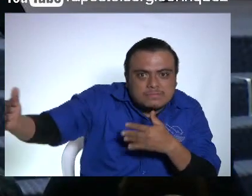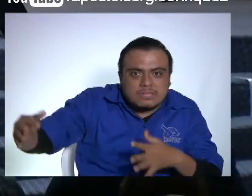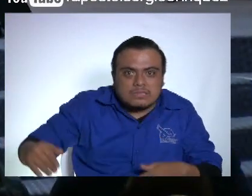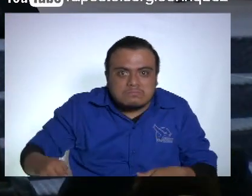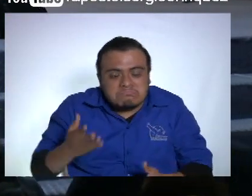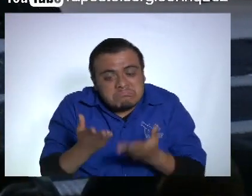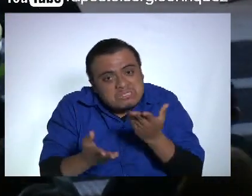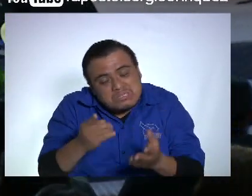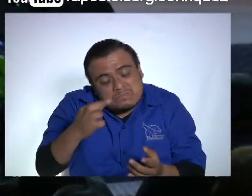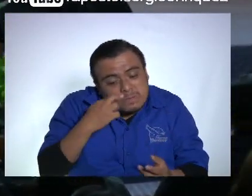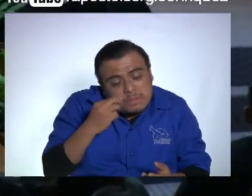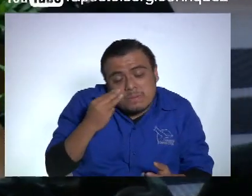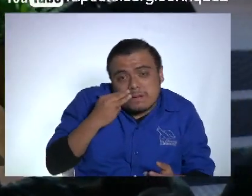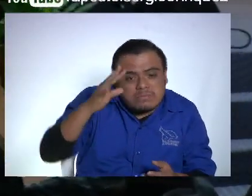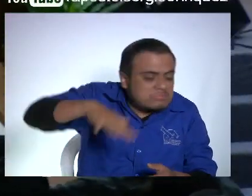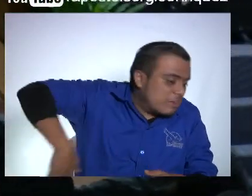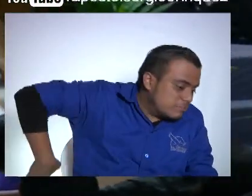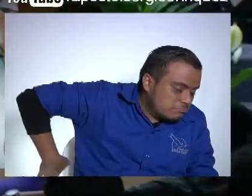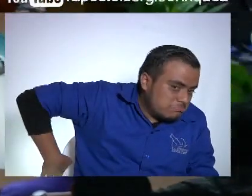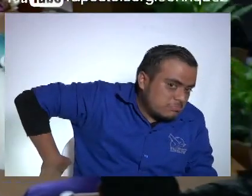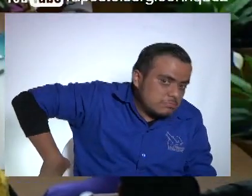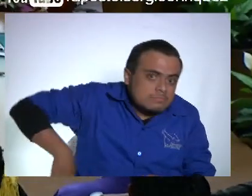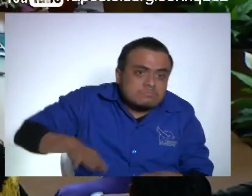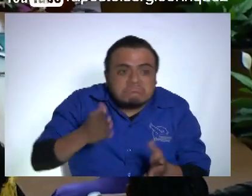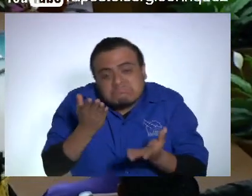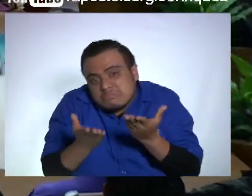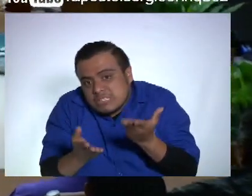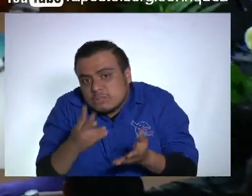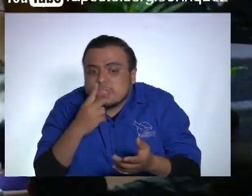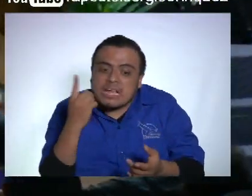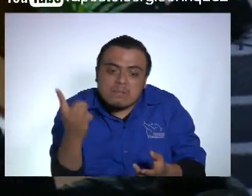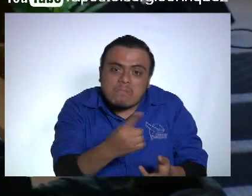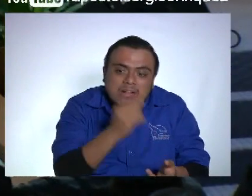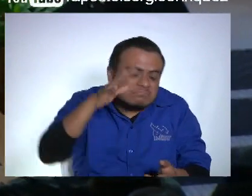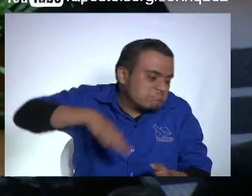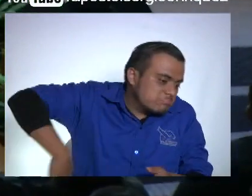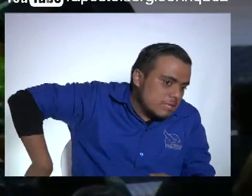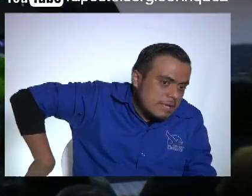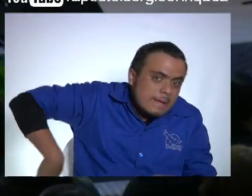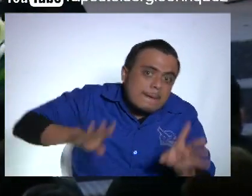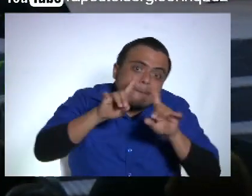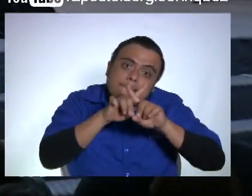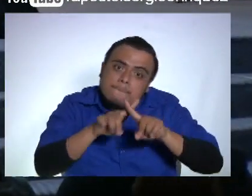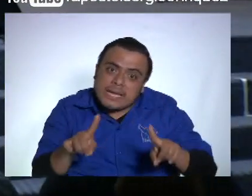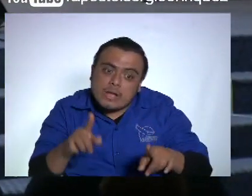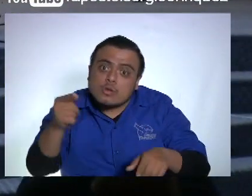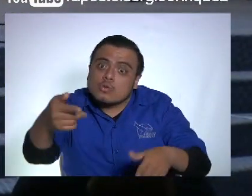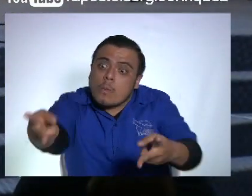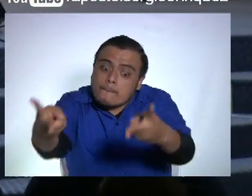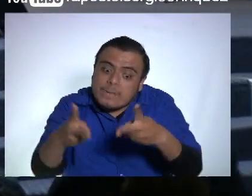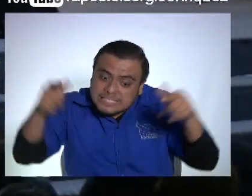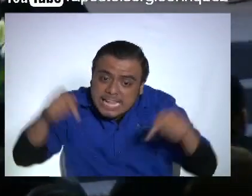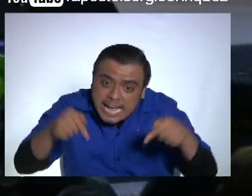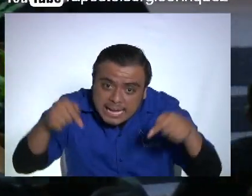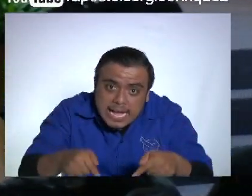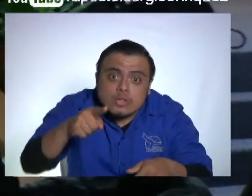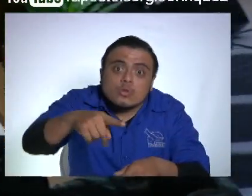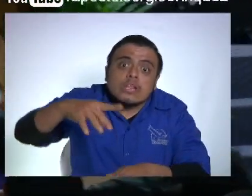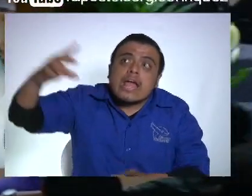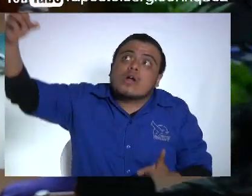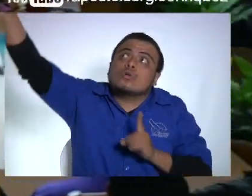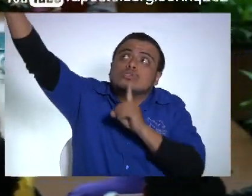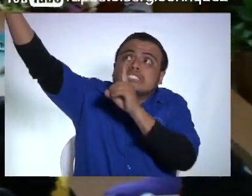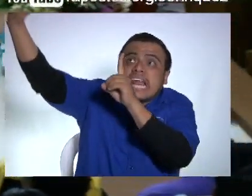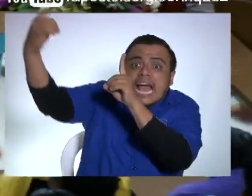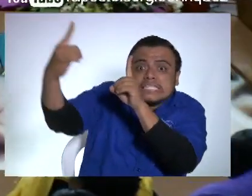padre, tal vez tu mamá te abandonaron, tal vez tus hermanos te dejaron, pero aquí te viniste a encontrar con el Rey de Reyes y